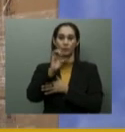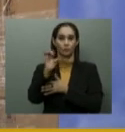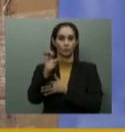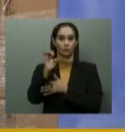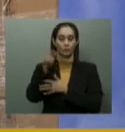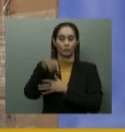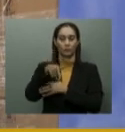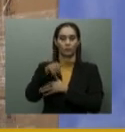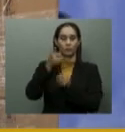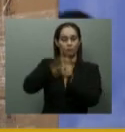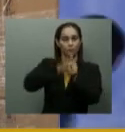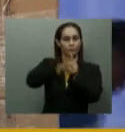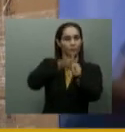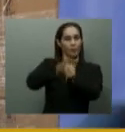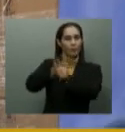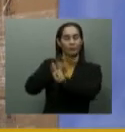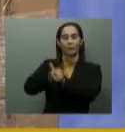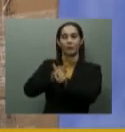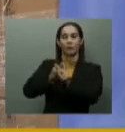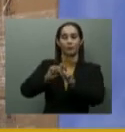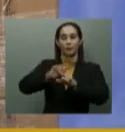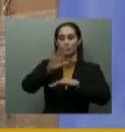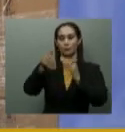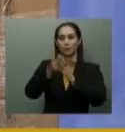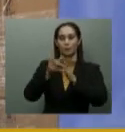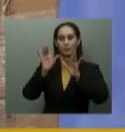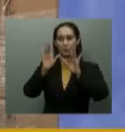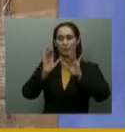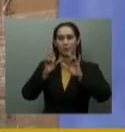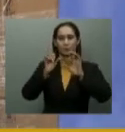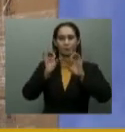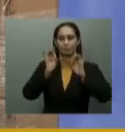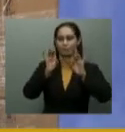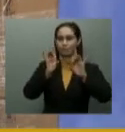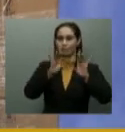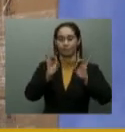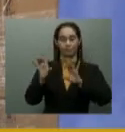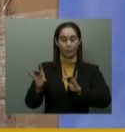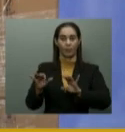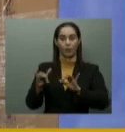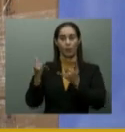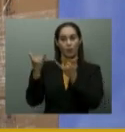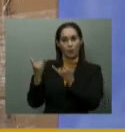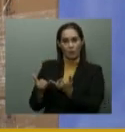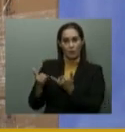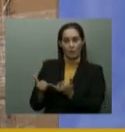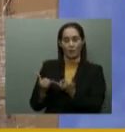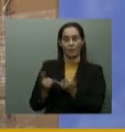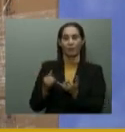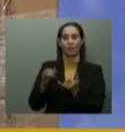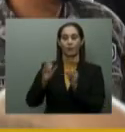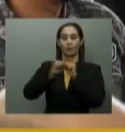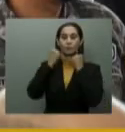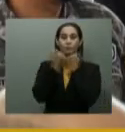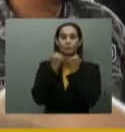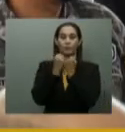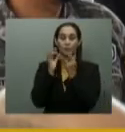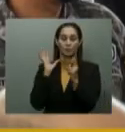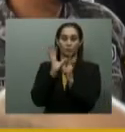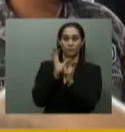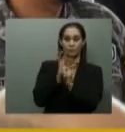no los cambios de mando porque no está solamente el director sino el subdirector entonces en esos cambios